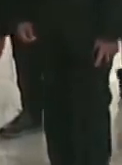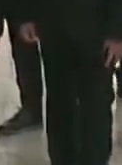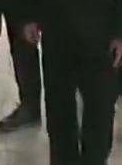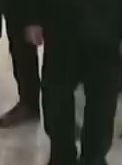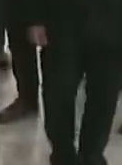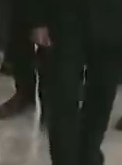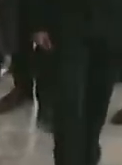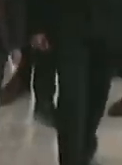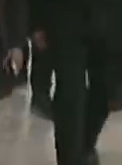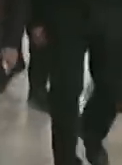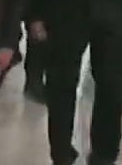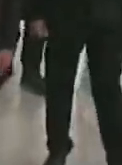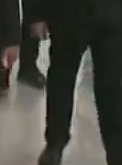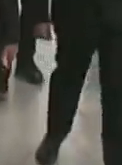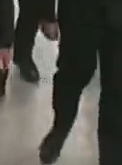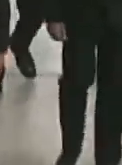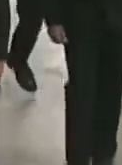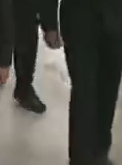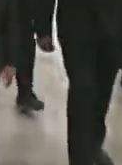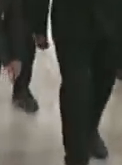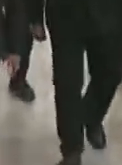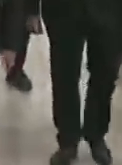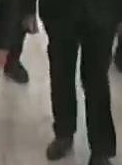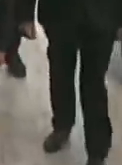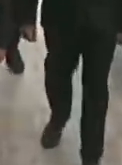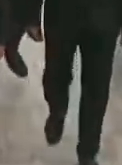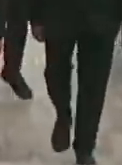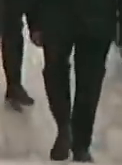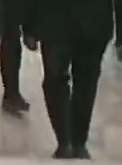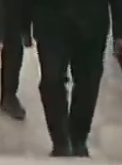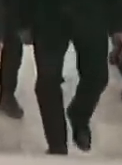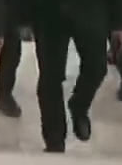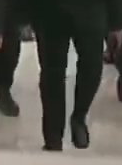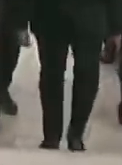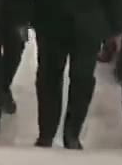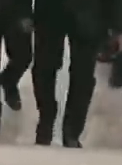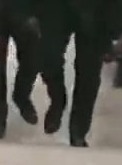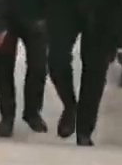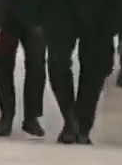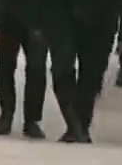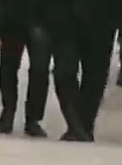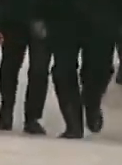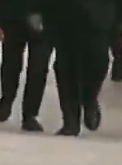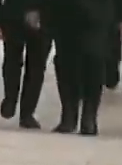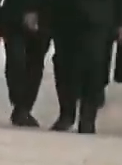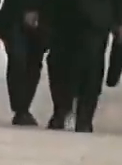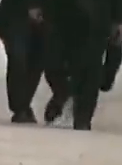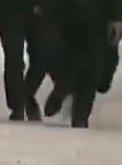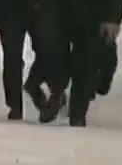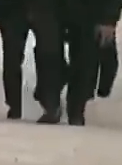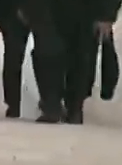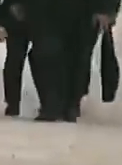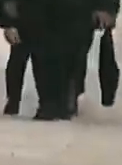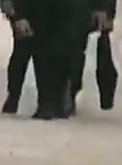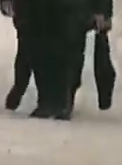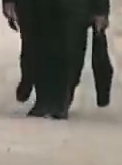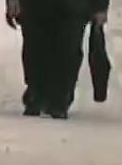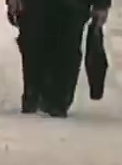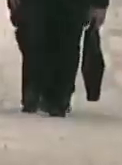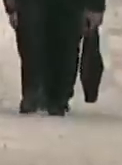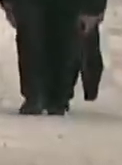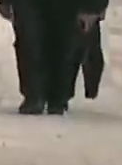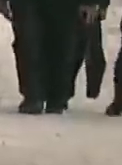al político, diputado, periodista, escritor, cronista, poeta, cuentista, político Earle